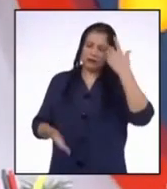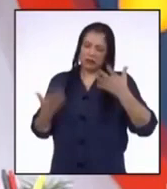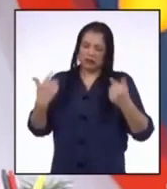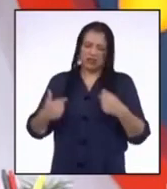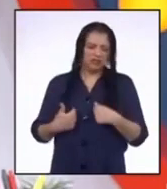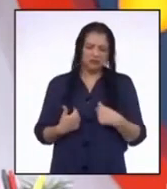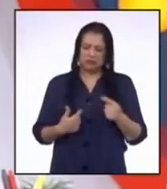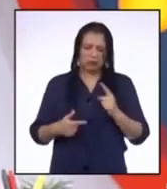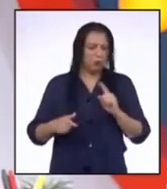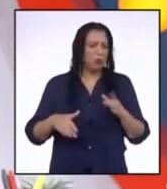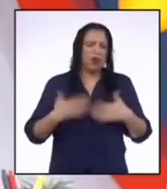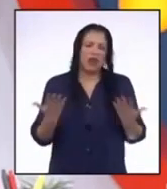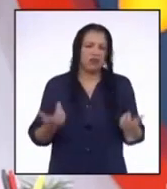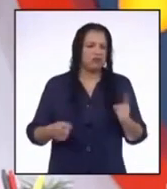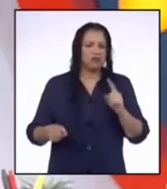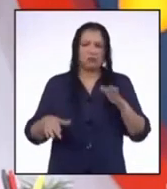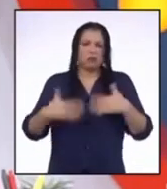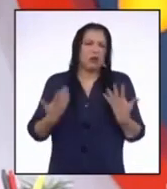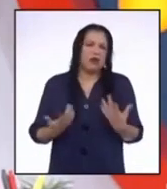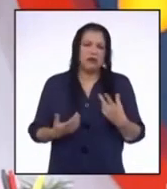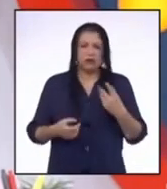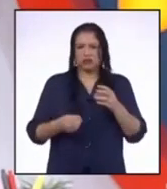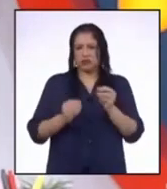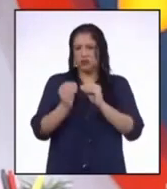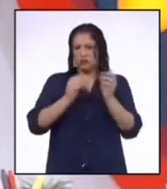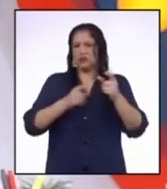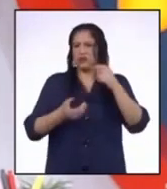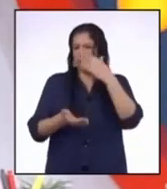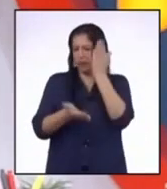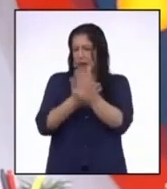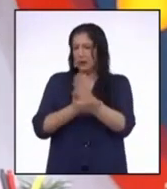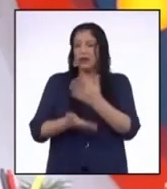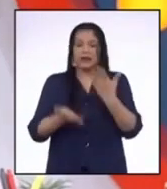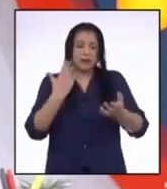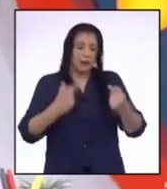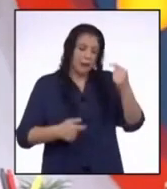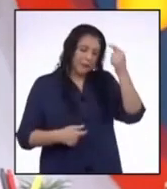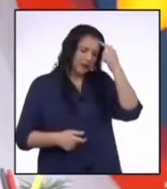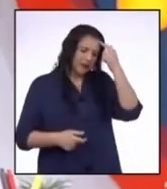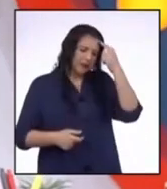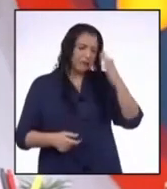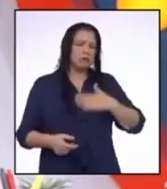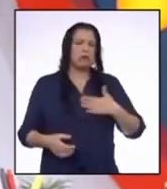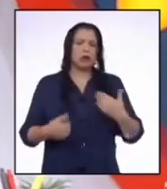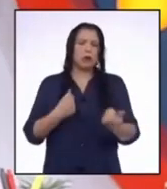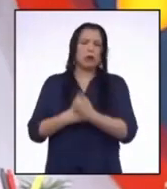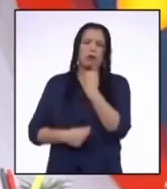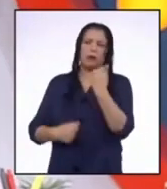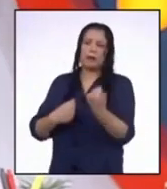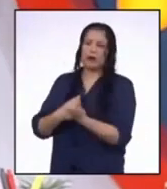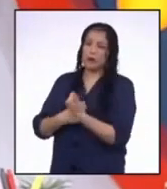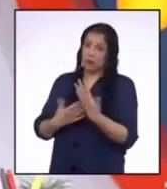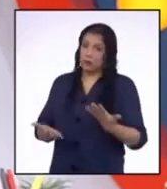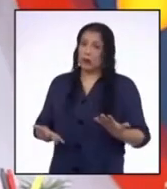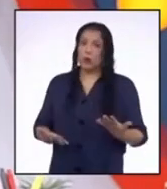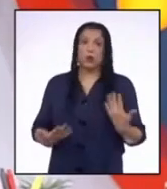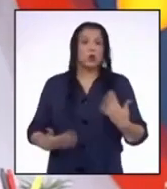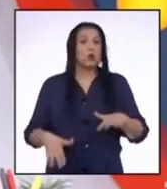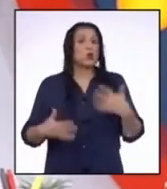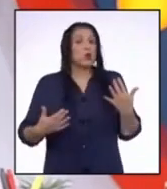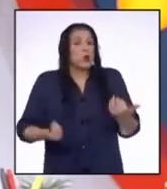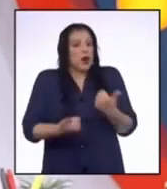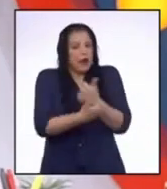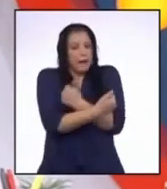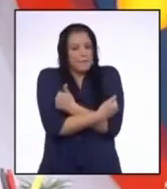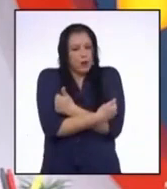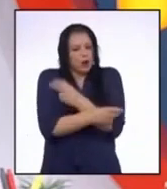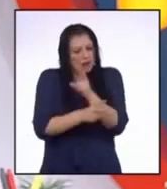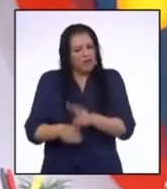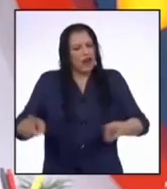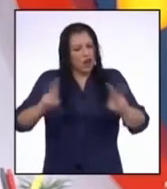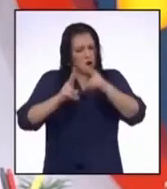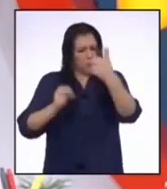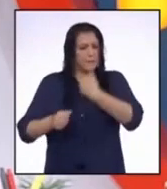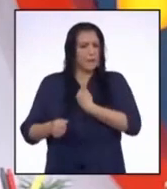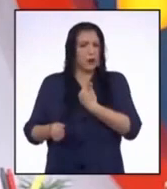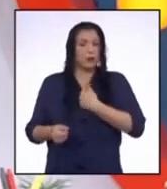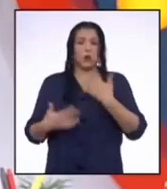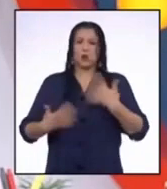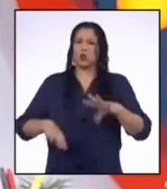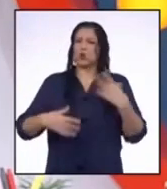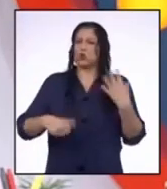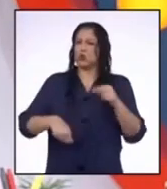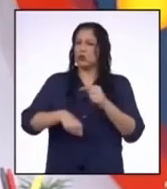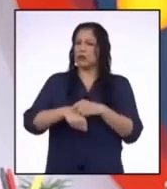capaces de superar ese momento difícil e incluso pensar que ocurrió eso por nuestra culpa. Tener la autoestima baja nos puede llevar a momentos